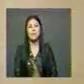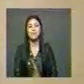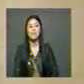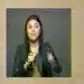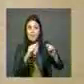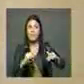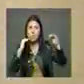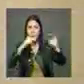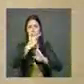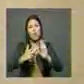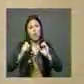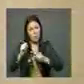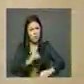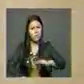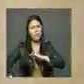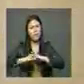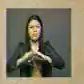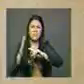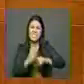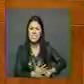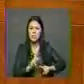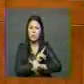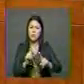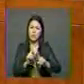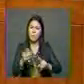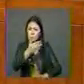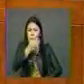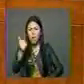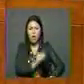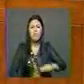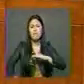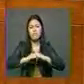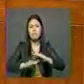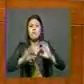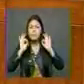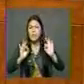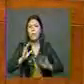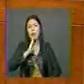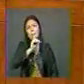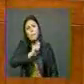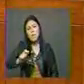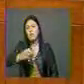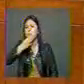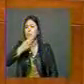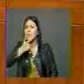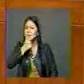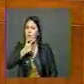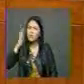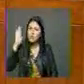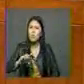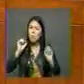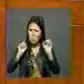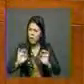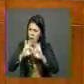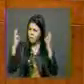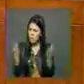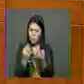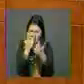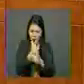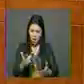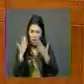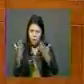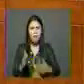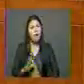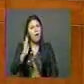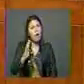hizo efectiva la igualdad y no la discriminación y la no discriminación de las personas del mismo sexo a conformar una familia, a casarse